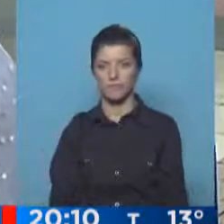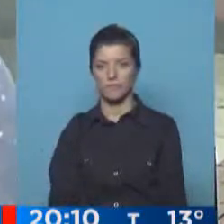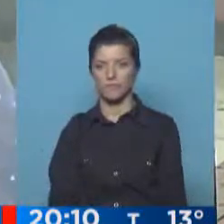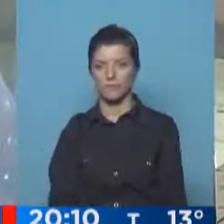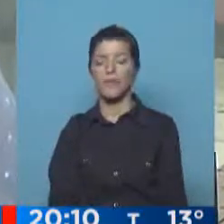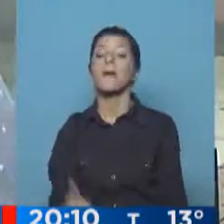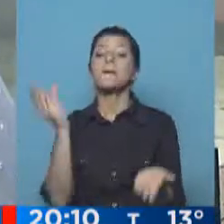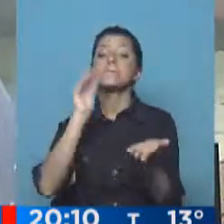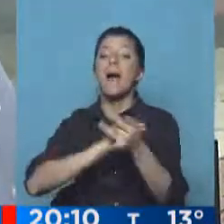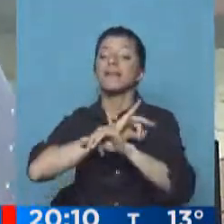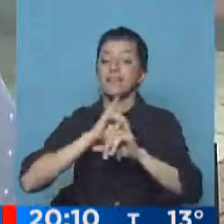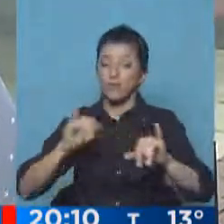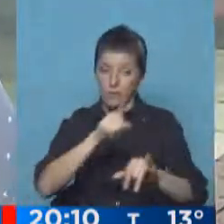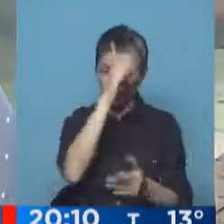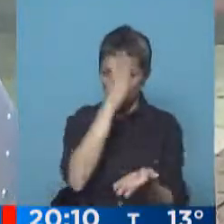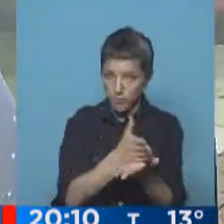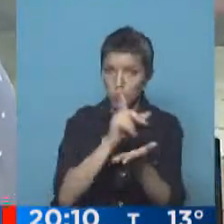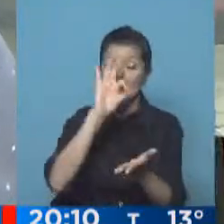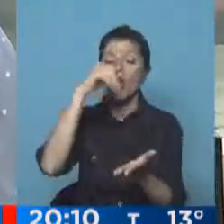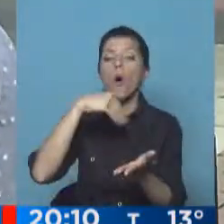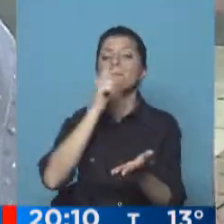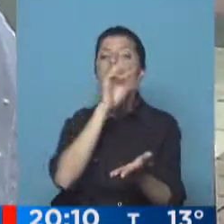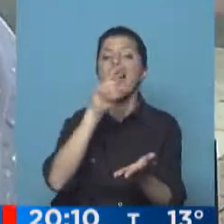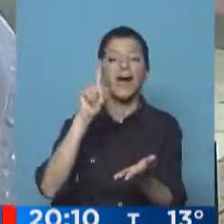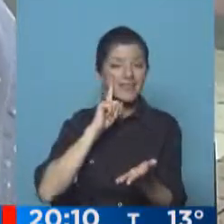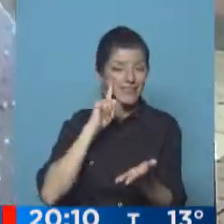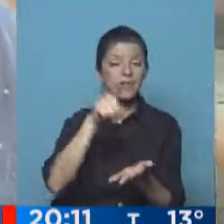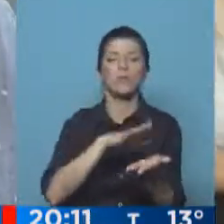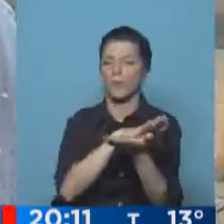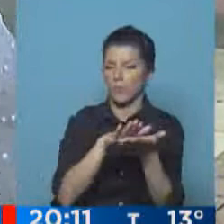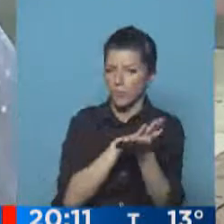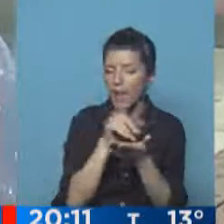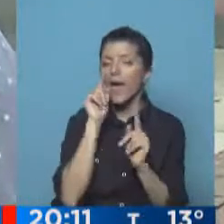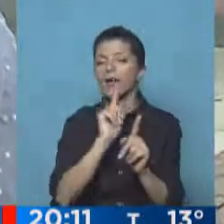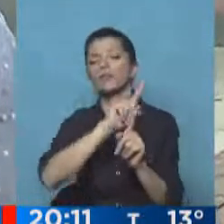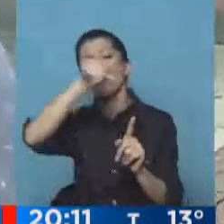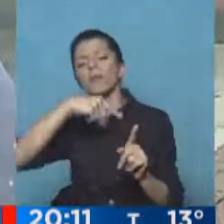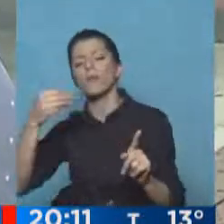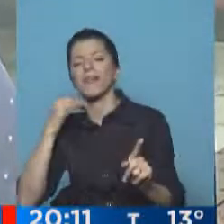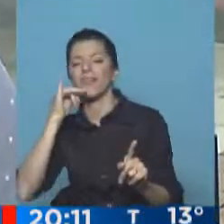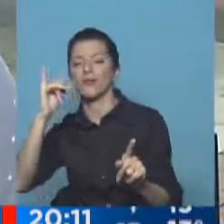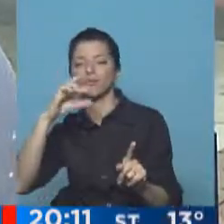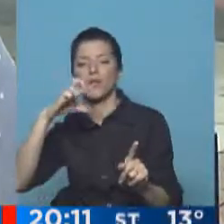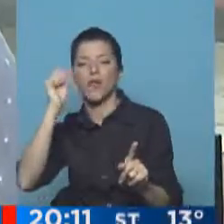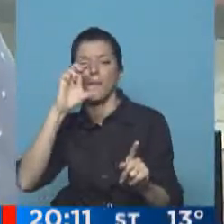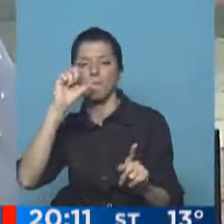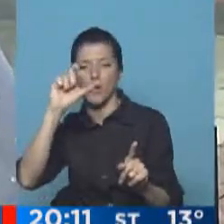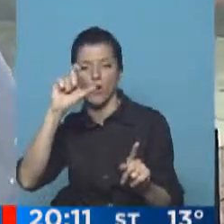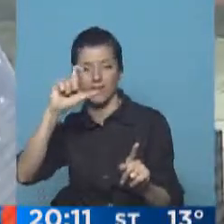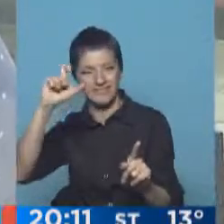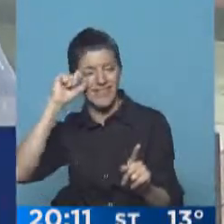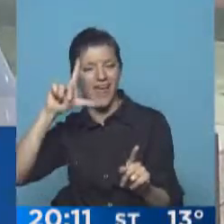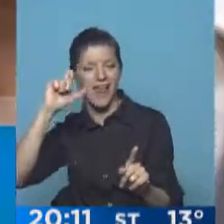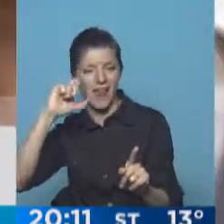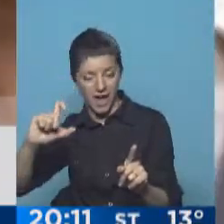Más información, imputaron a Hernán Lombardi la causa por lavado de activos. Se inició tras una denuncia de la Procelac y fue impulsada